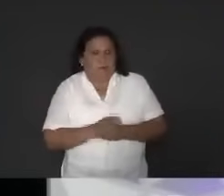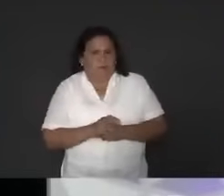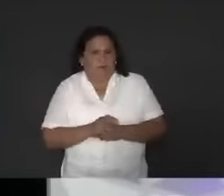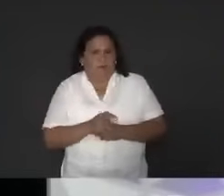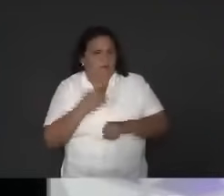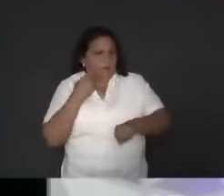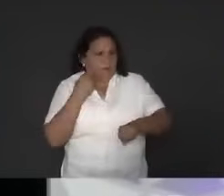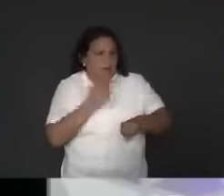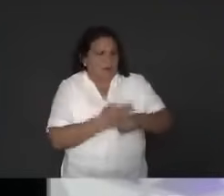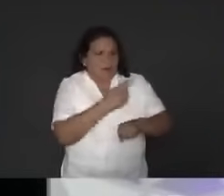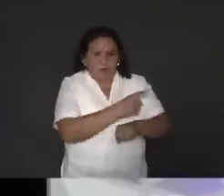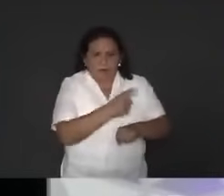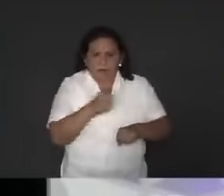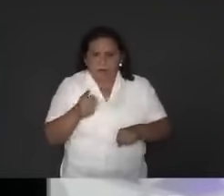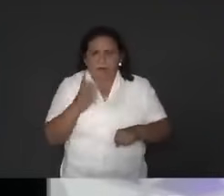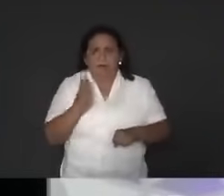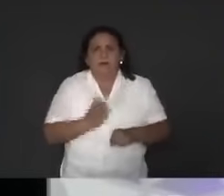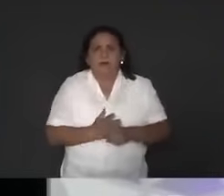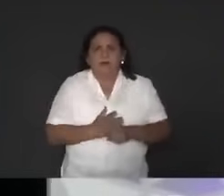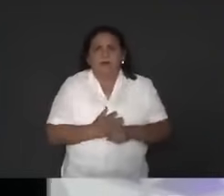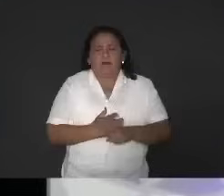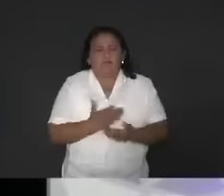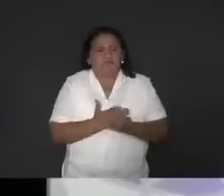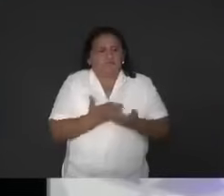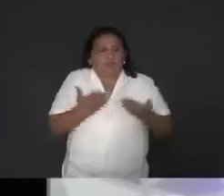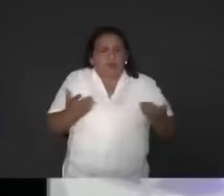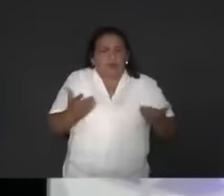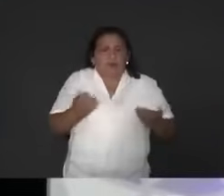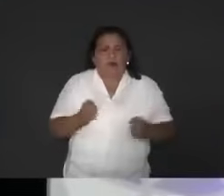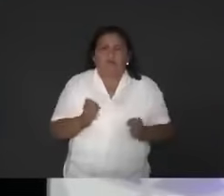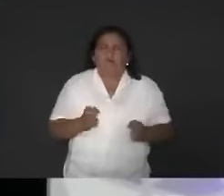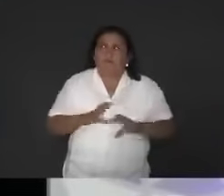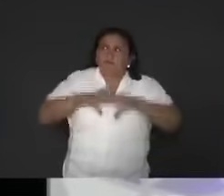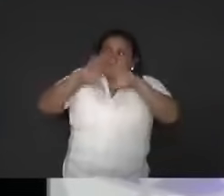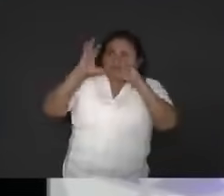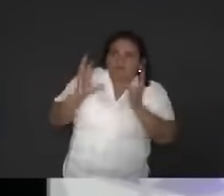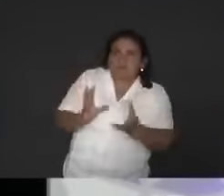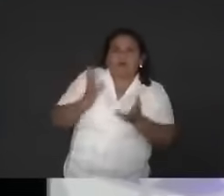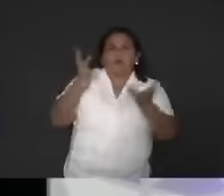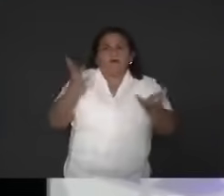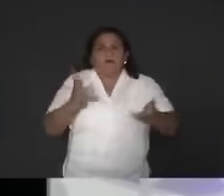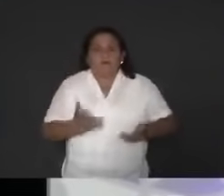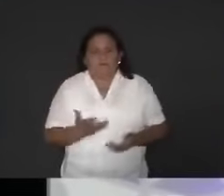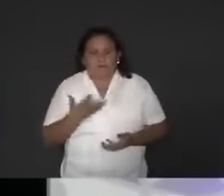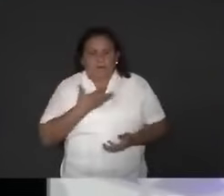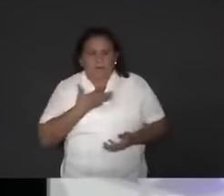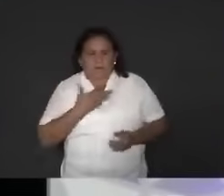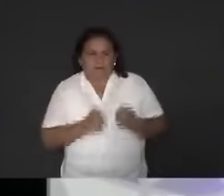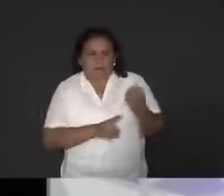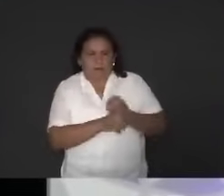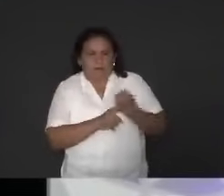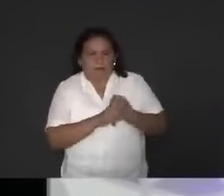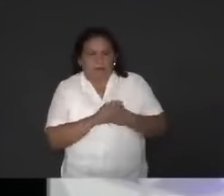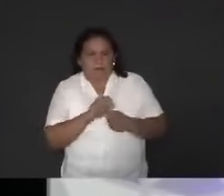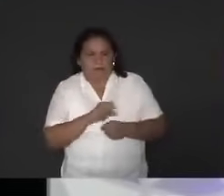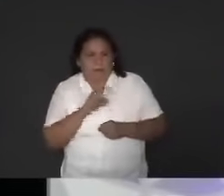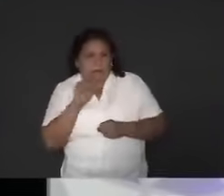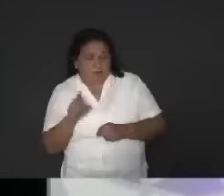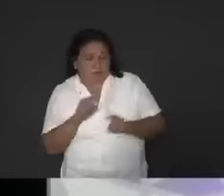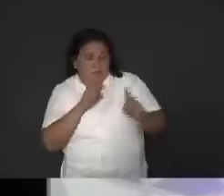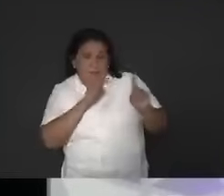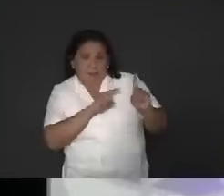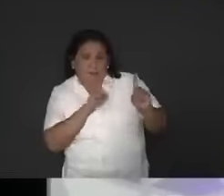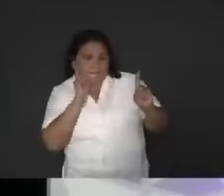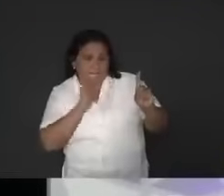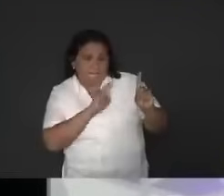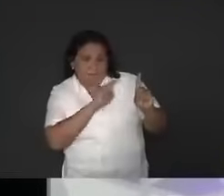hablan. No se trata que en este mundo abrumador que ya vivimos tengas una carga más. Vas a tener una aliada, alguien que te va a dar la